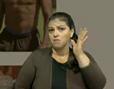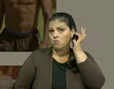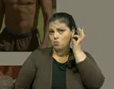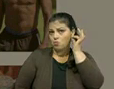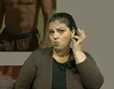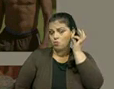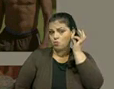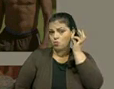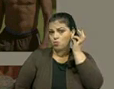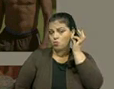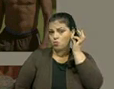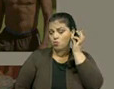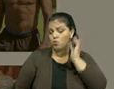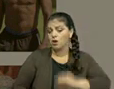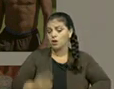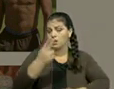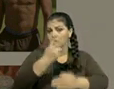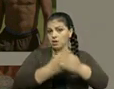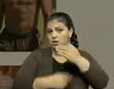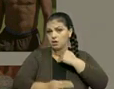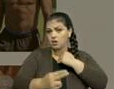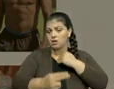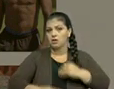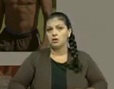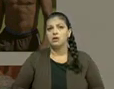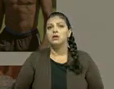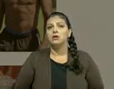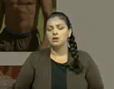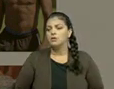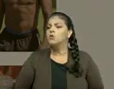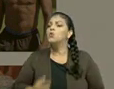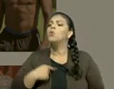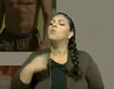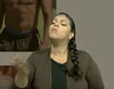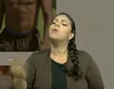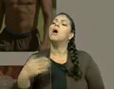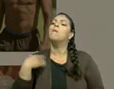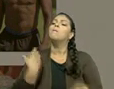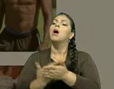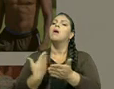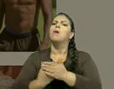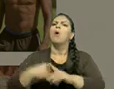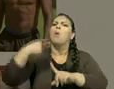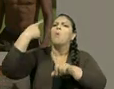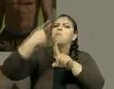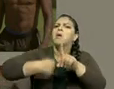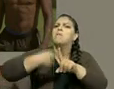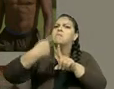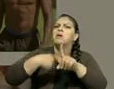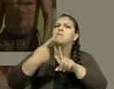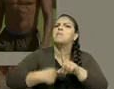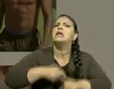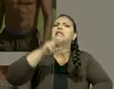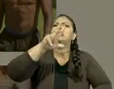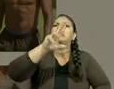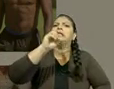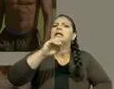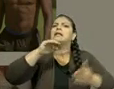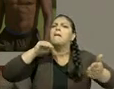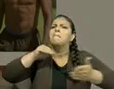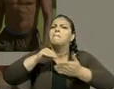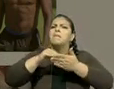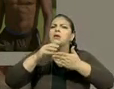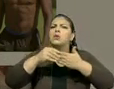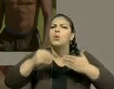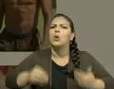eran anuales? Pedía. ¿Anuales? Mensuales. Mensuales. ¿Se imaginan ustedes qué harían con $30,000 mensuales?